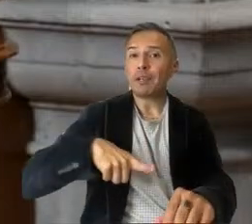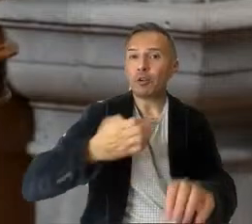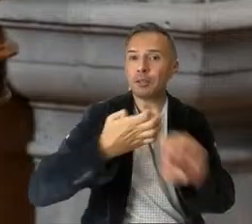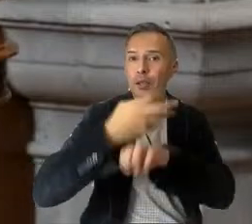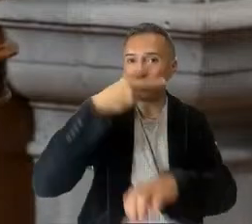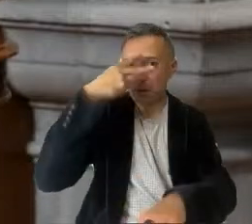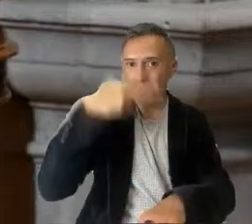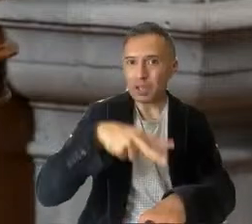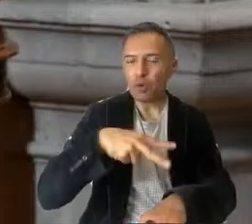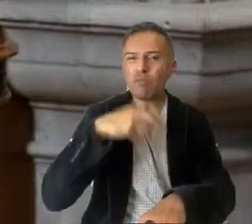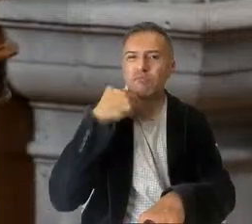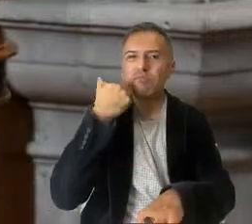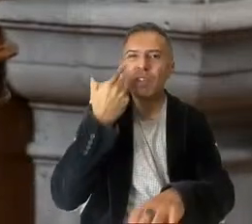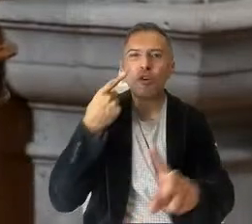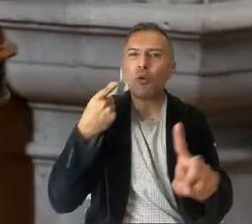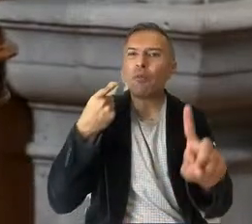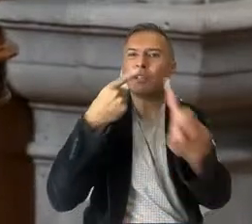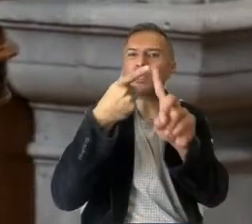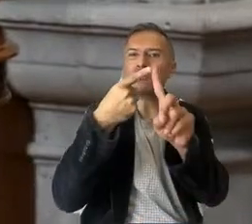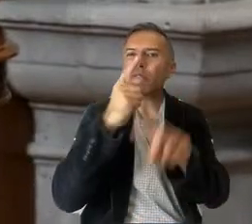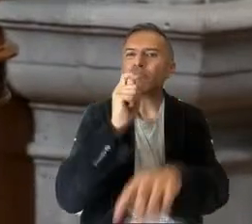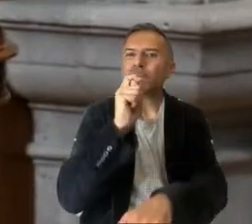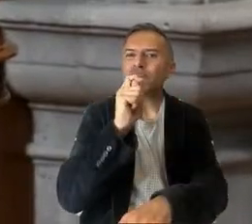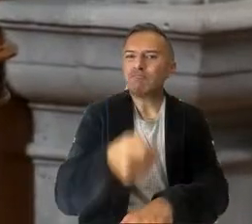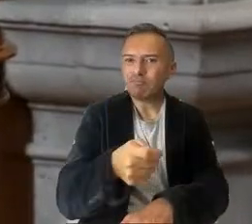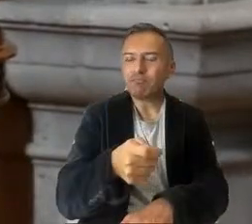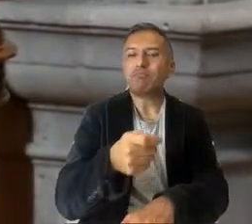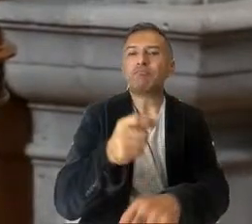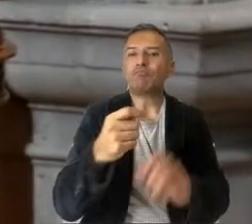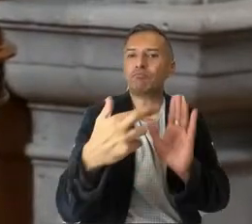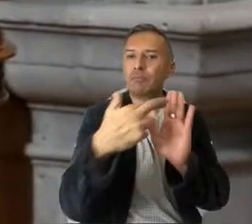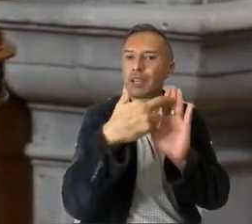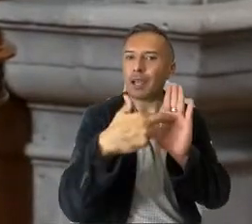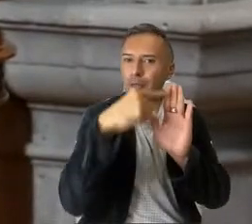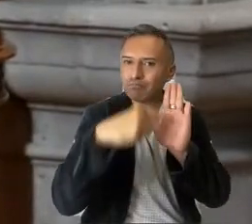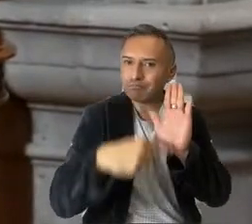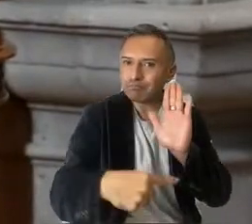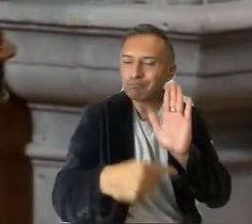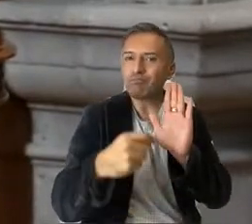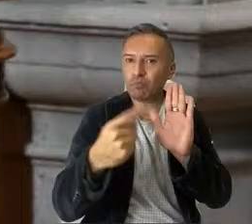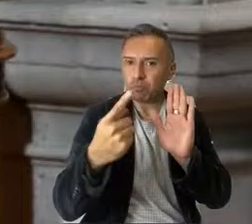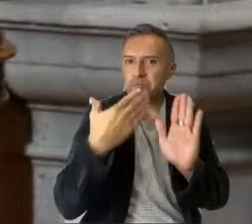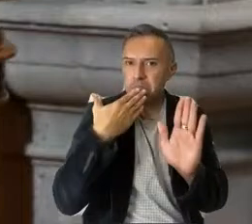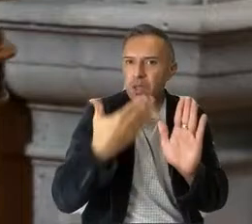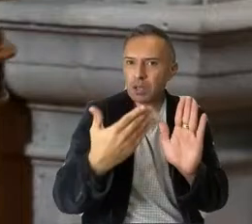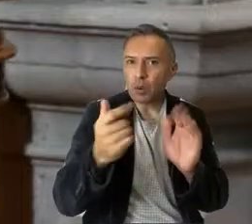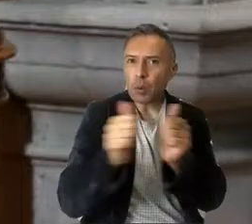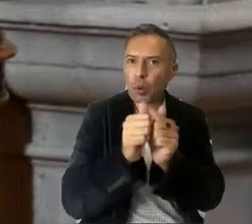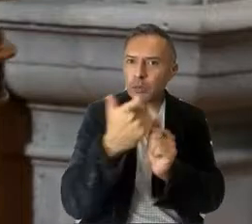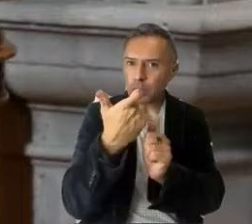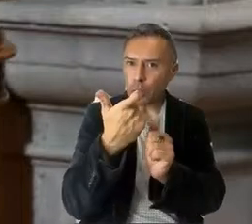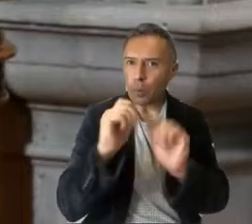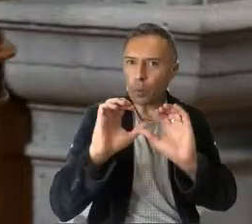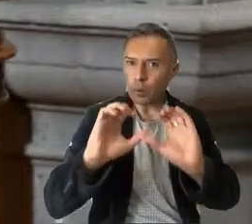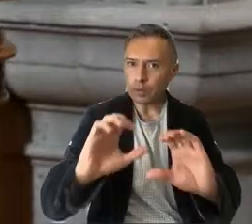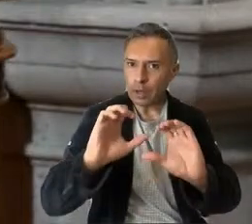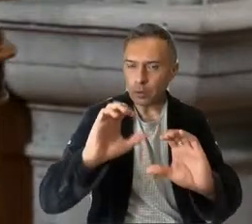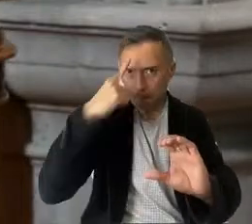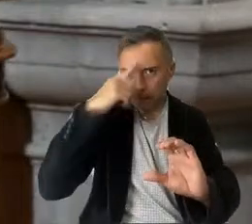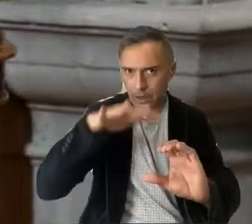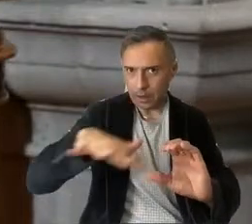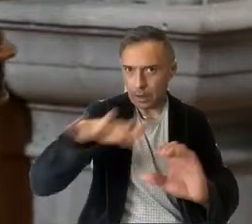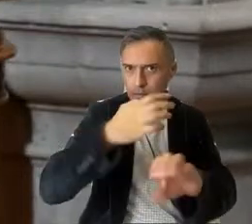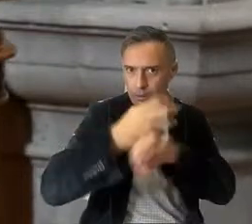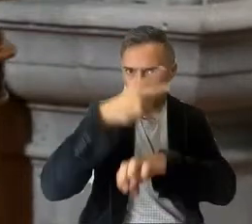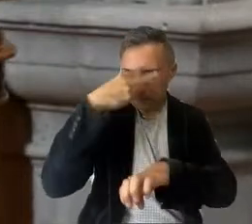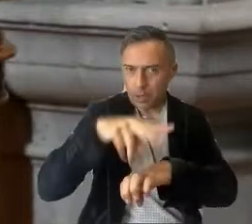México tiene como uno de sus objetivos el establecimiento de una política fiscal prudente con miras a fortalecer el crecimiento